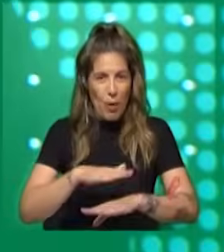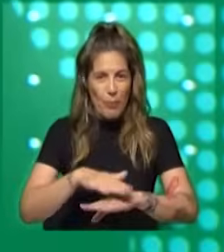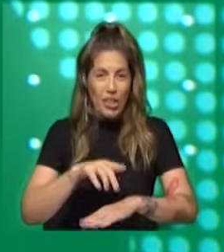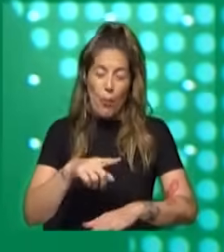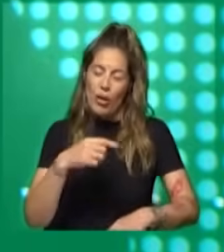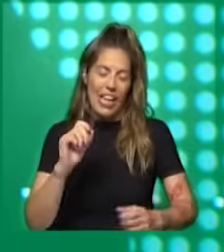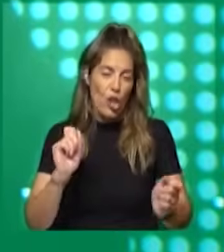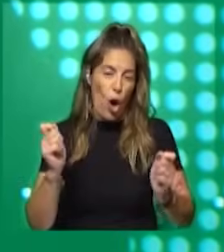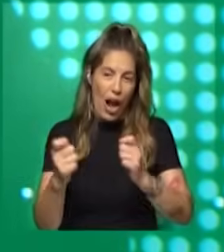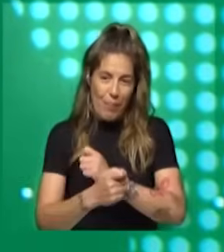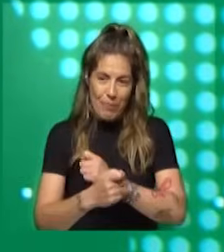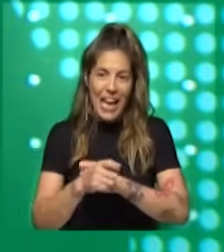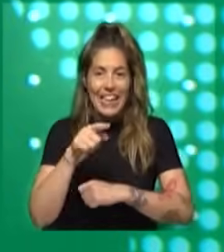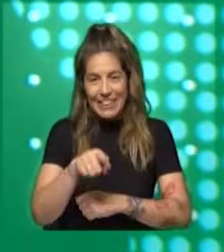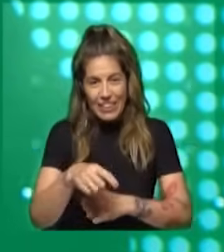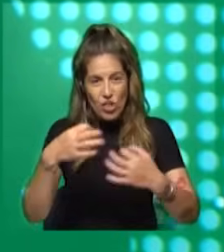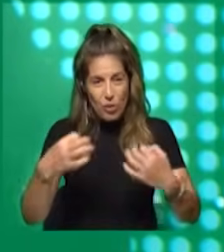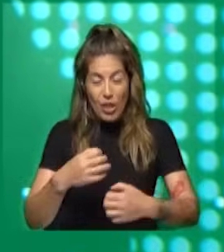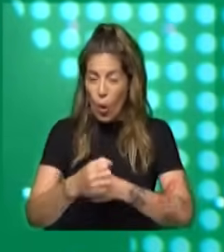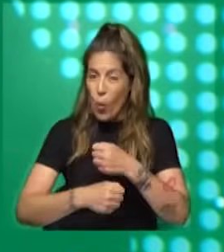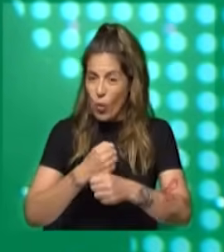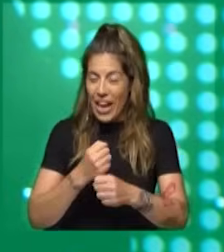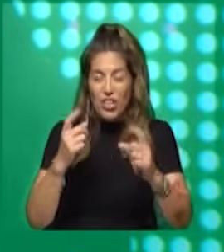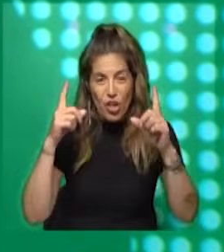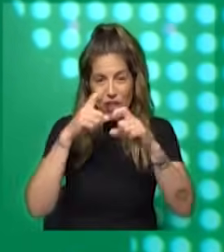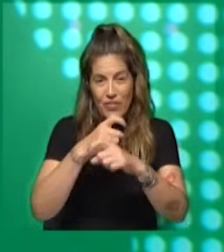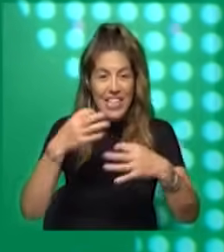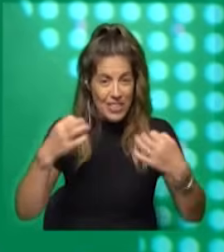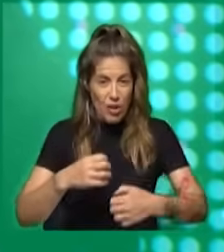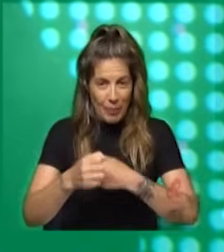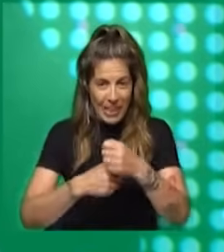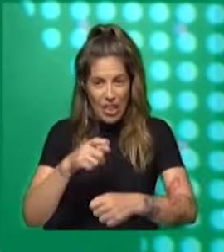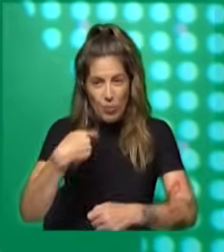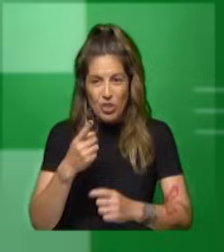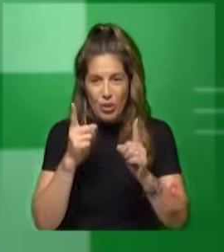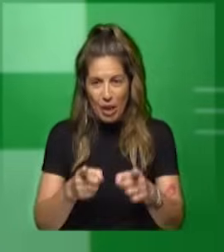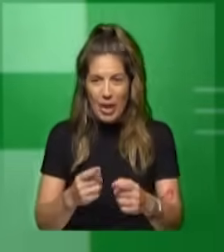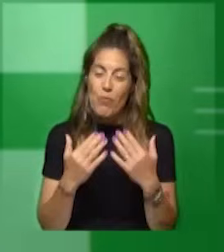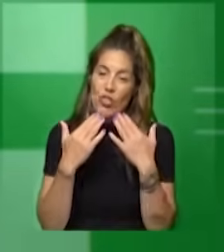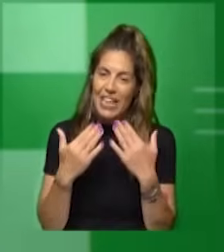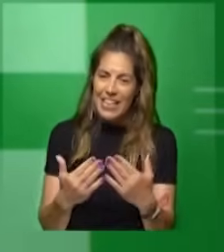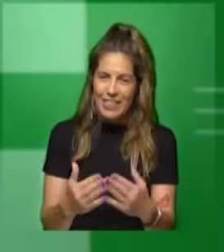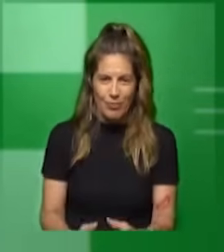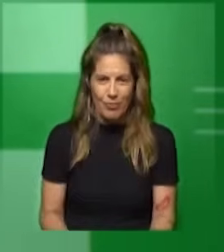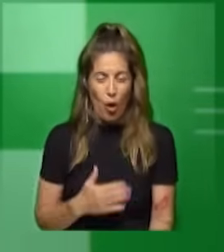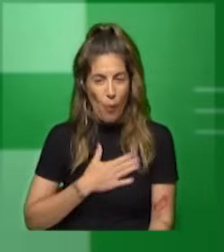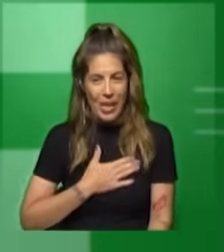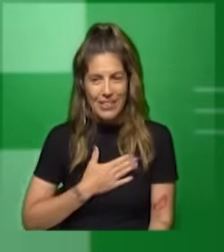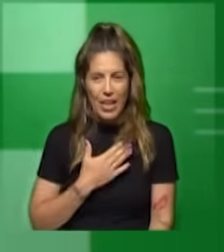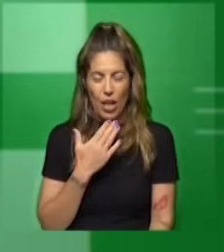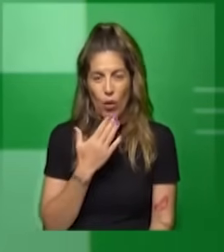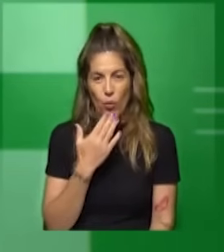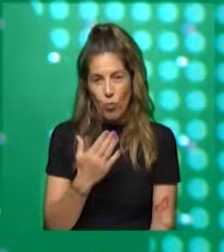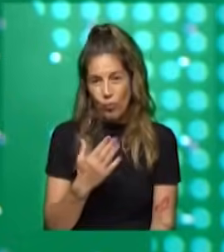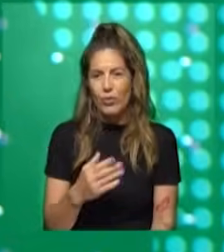muy dinámico y este va a ser segura. Este ha sido un año muy complejo y seguramente el año que viene también. Gracias, Guillermo. Un placer. Un gusto y buen año.